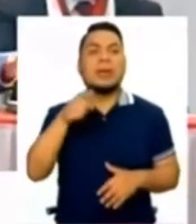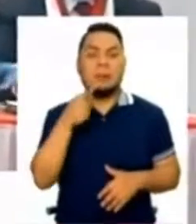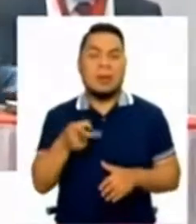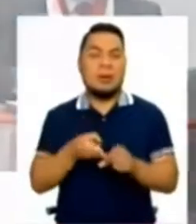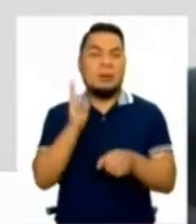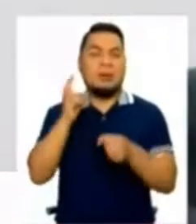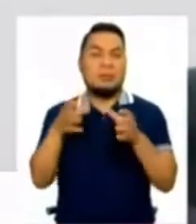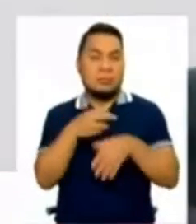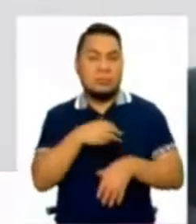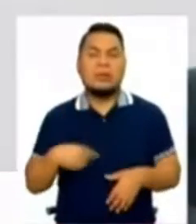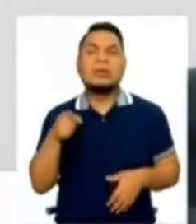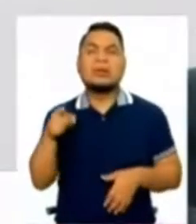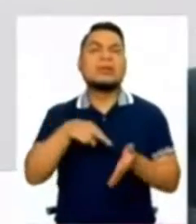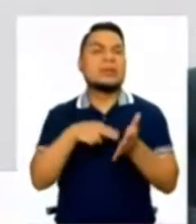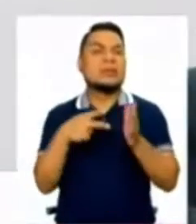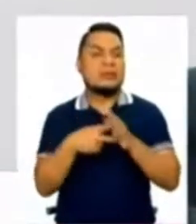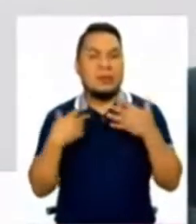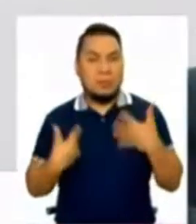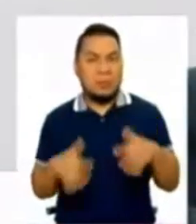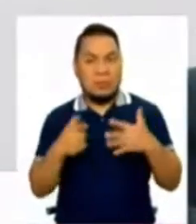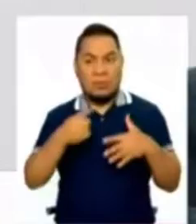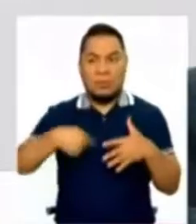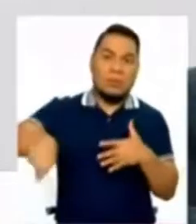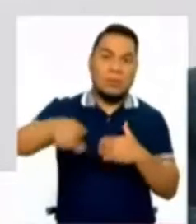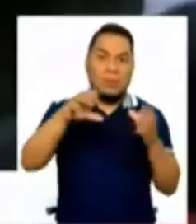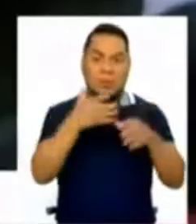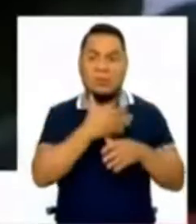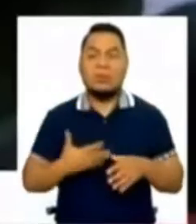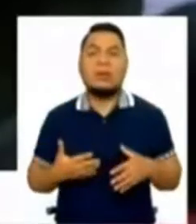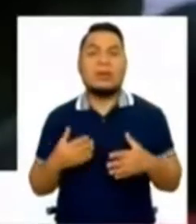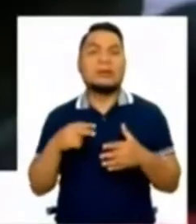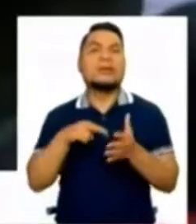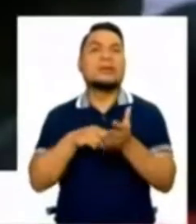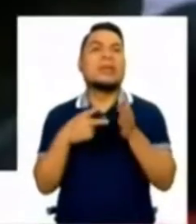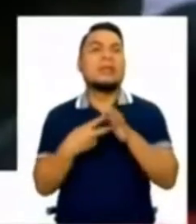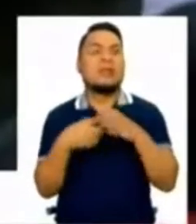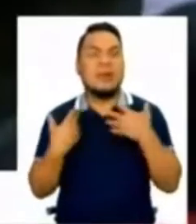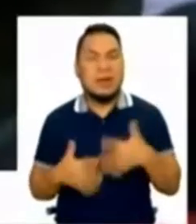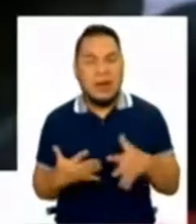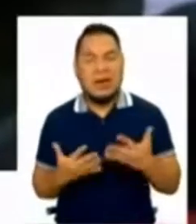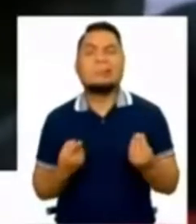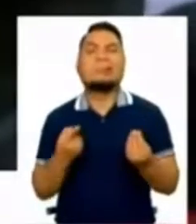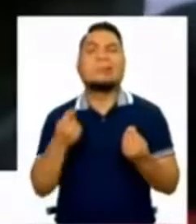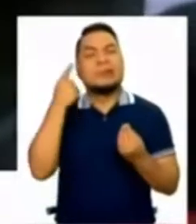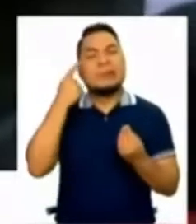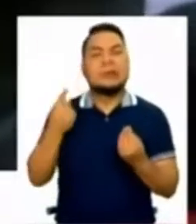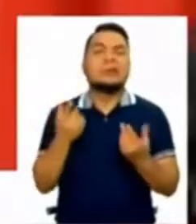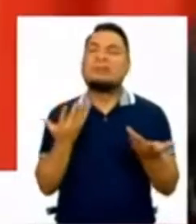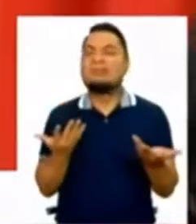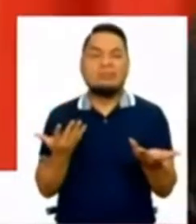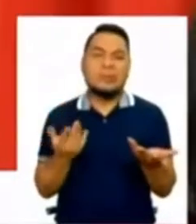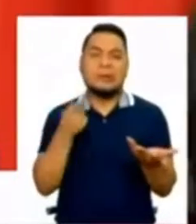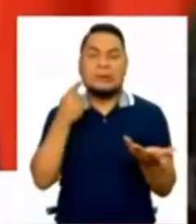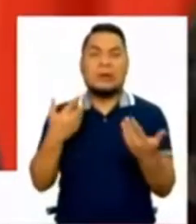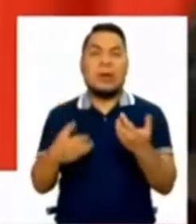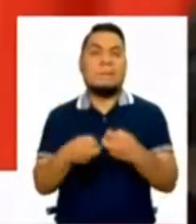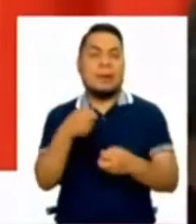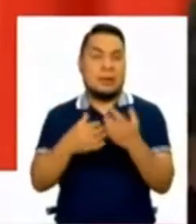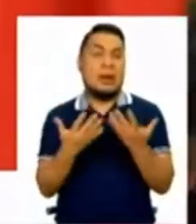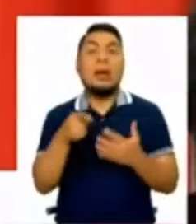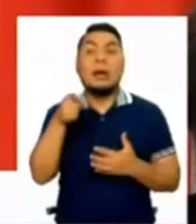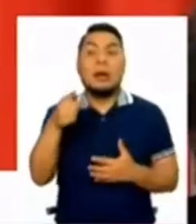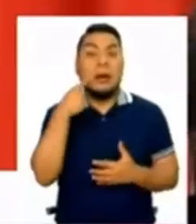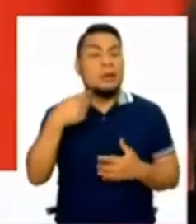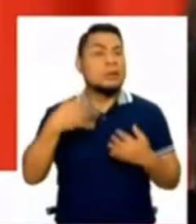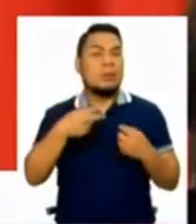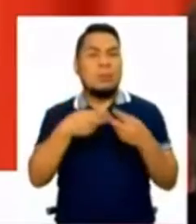Aníbal Torres, significa un remesón en todo el Ejecutivo. El ministro más confrontacional a criterio de la expresidenta del Congreso,